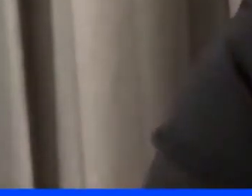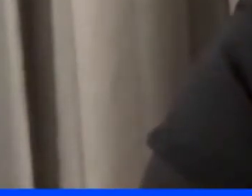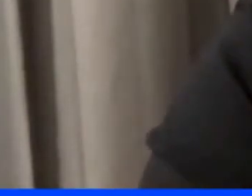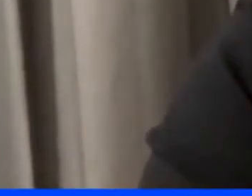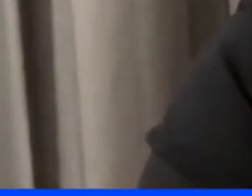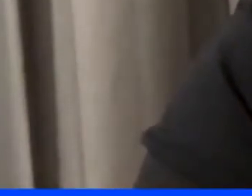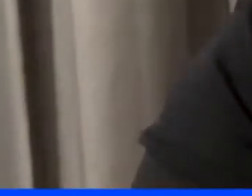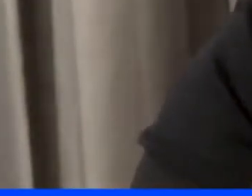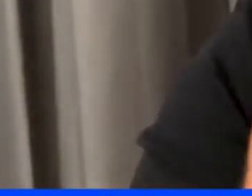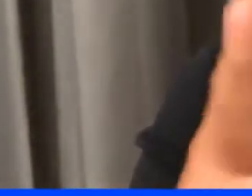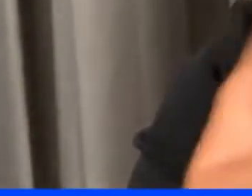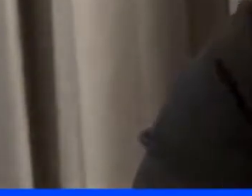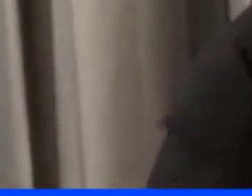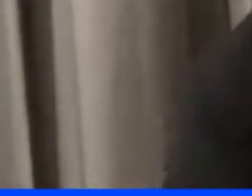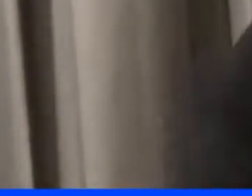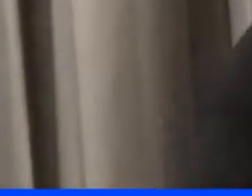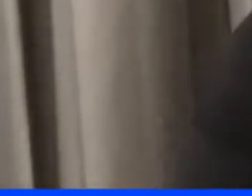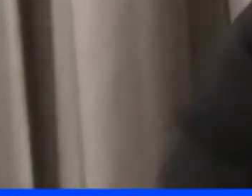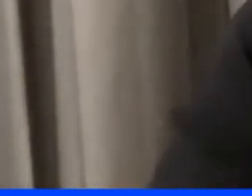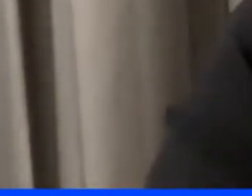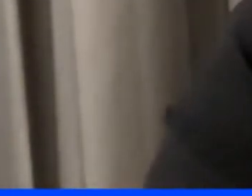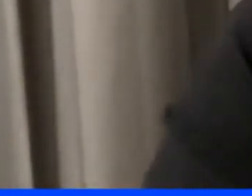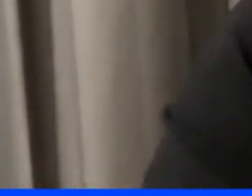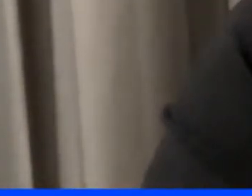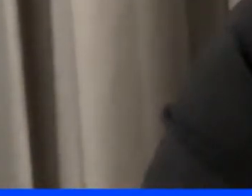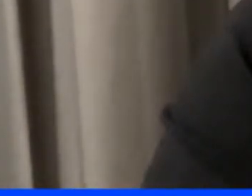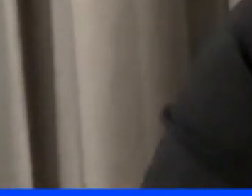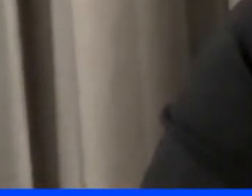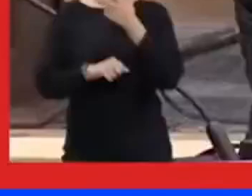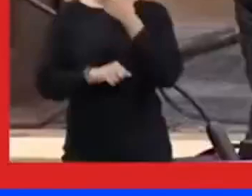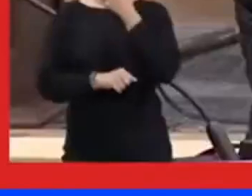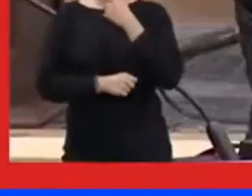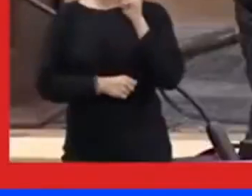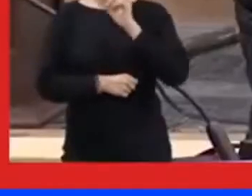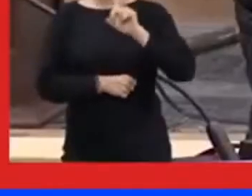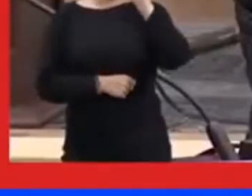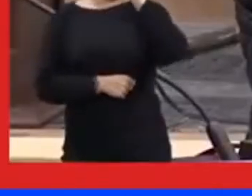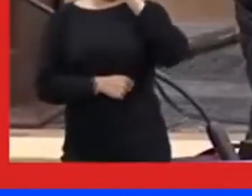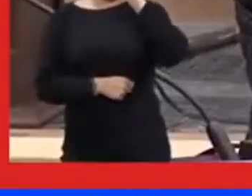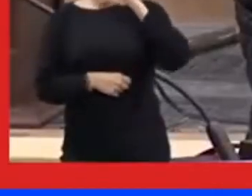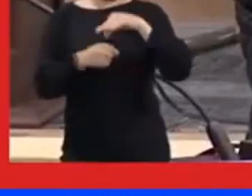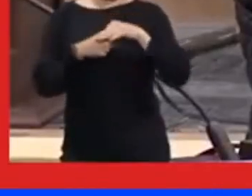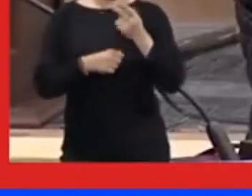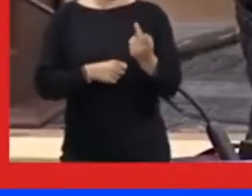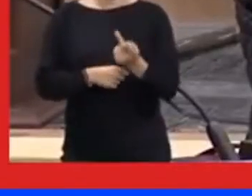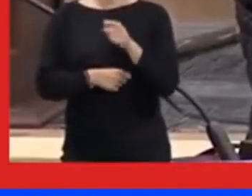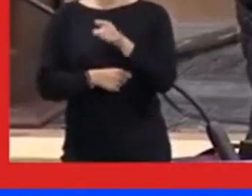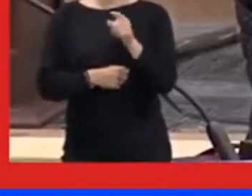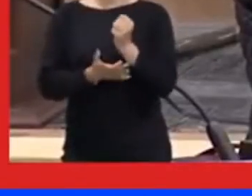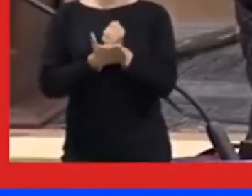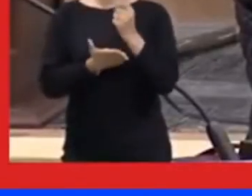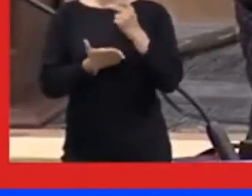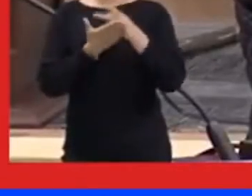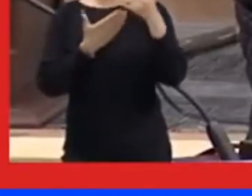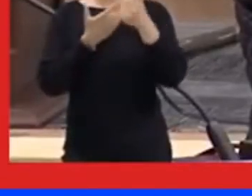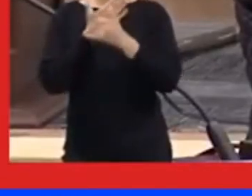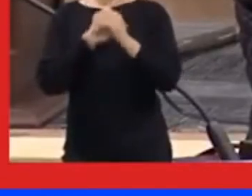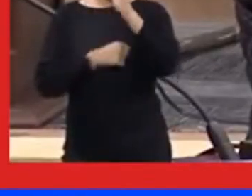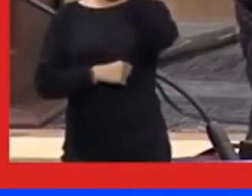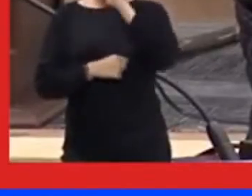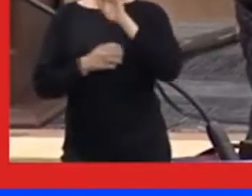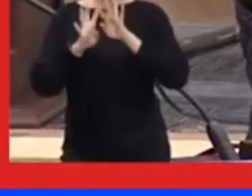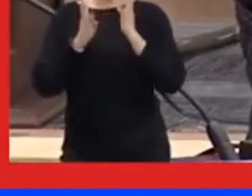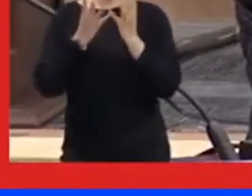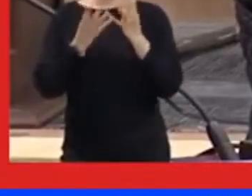Así ocurrieron las cosas allá en el INE. Si se aprueba el proyecto de resolución del Consejo General